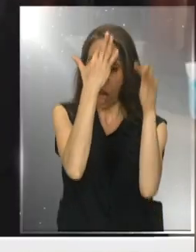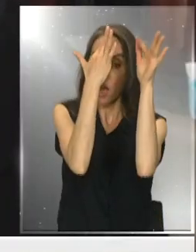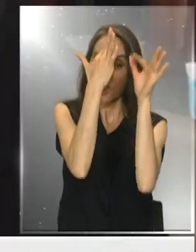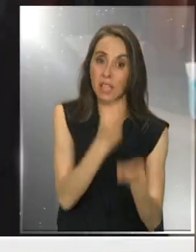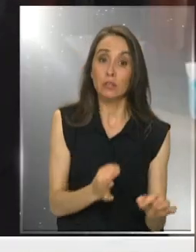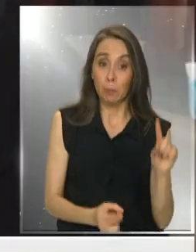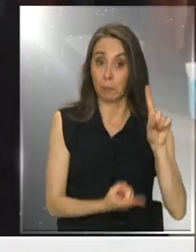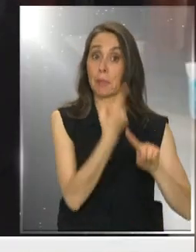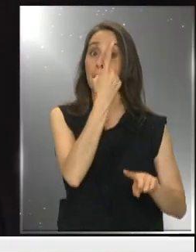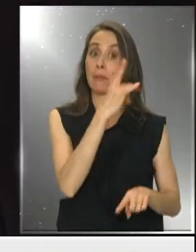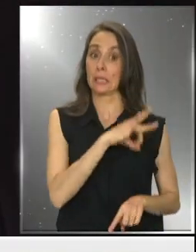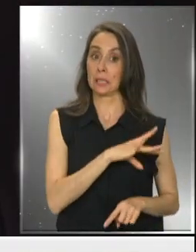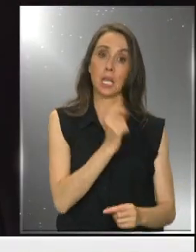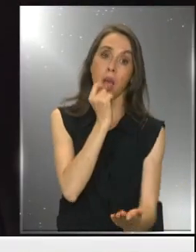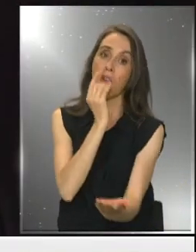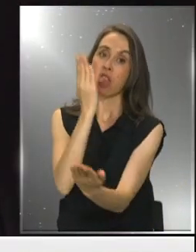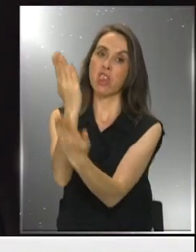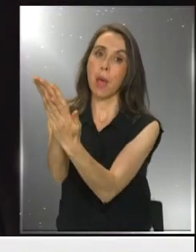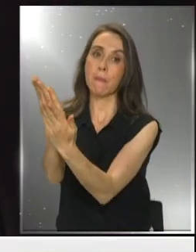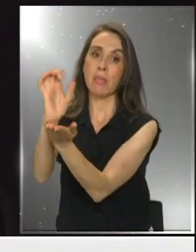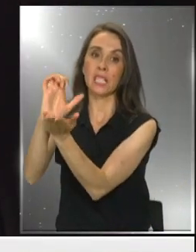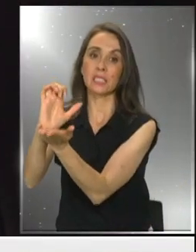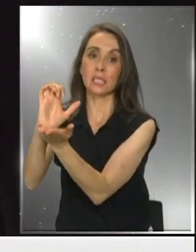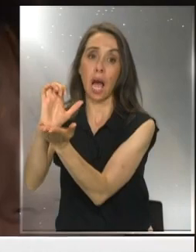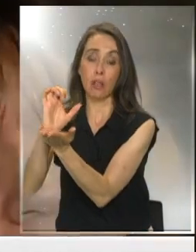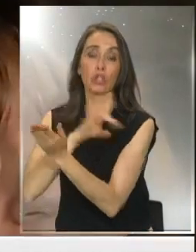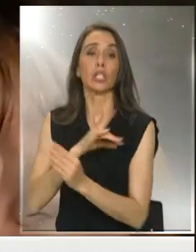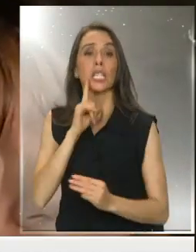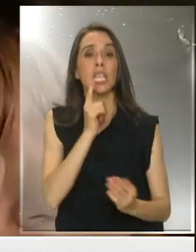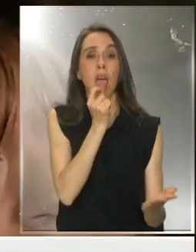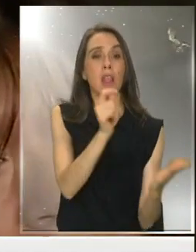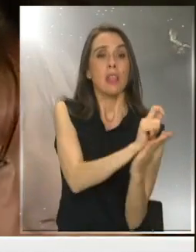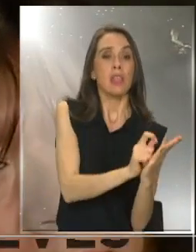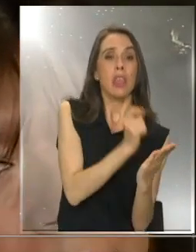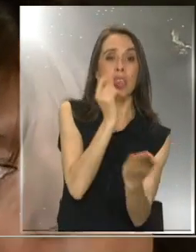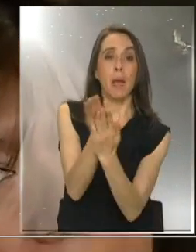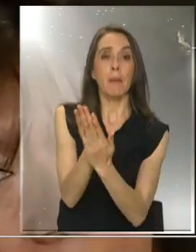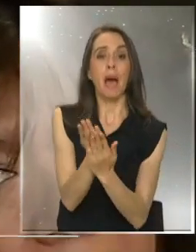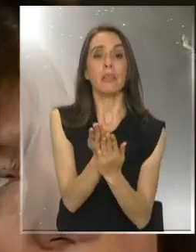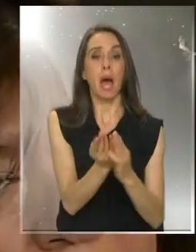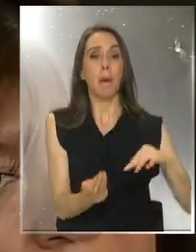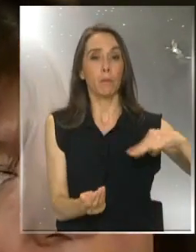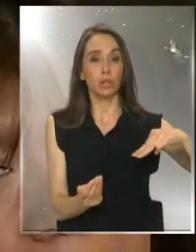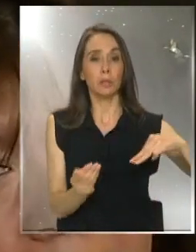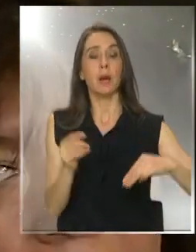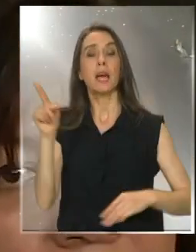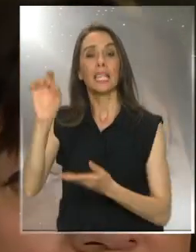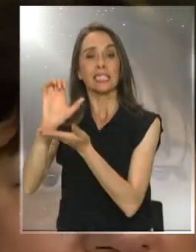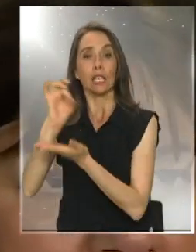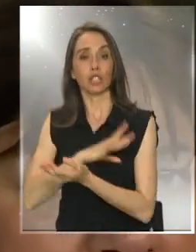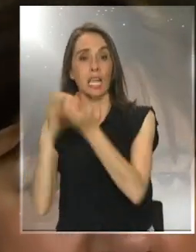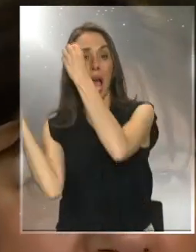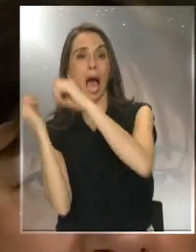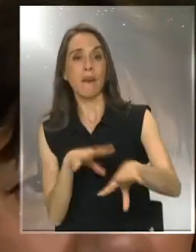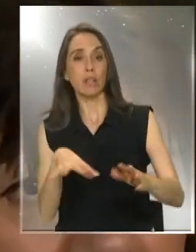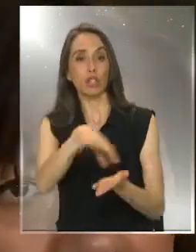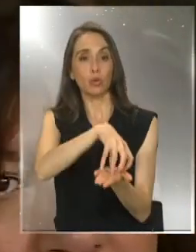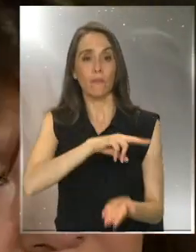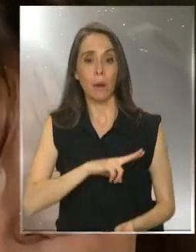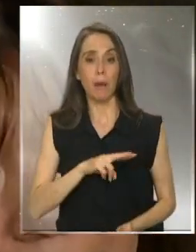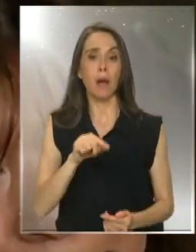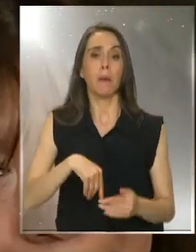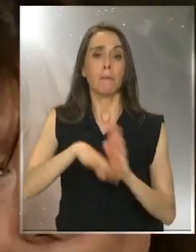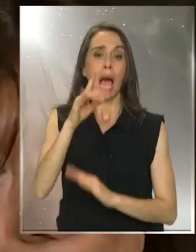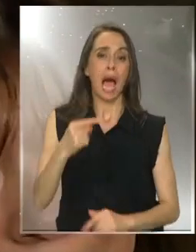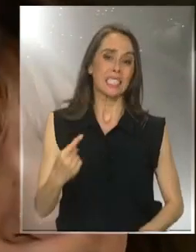decisión inédita de mandar al Estado como municipio. El Estado de Chile abandonó a nuestra ciudad. Valparaíso tenía una afectación